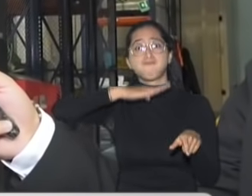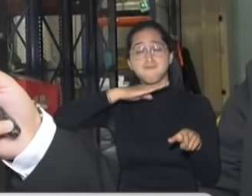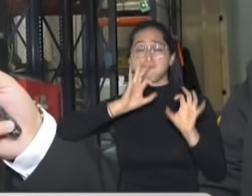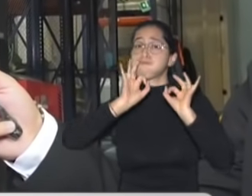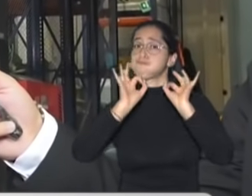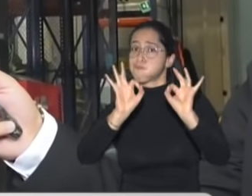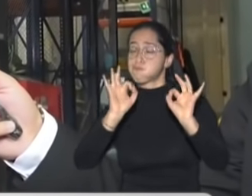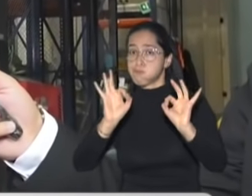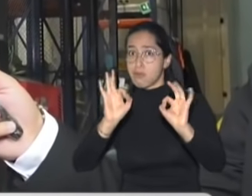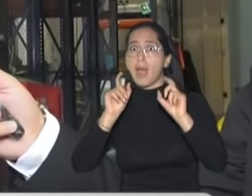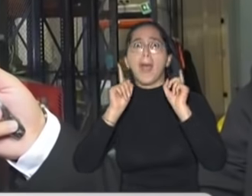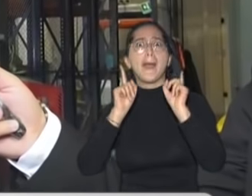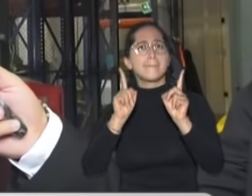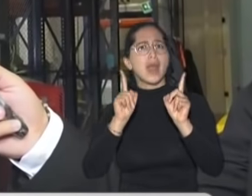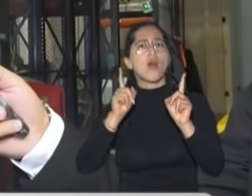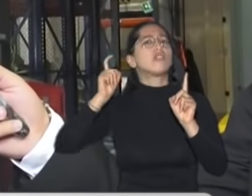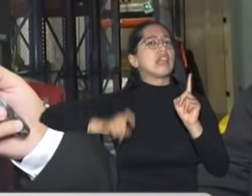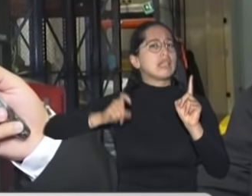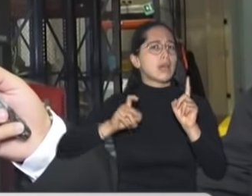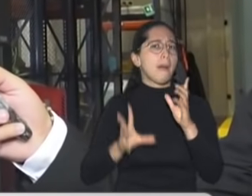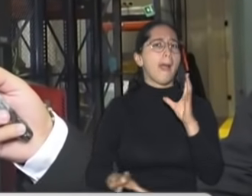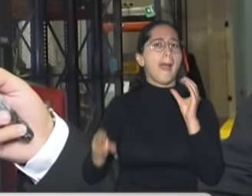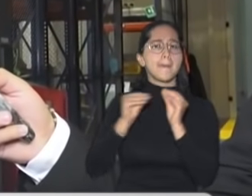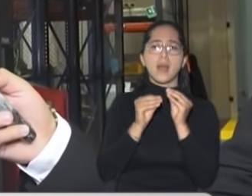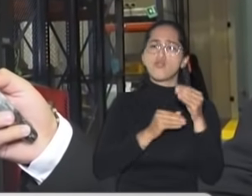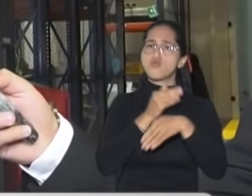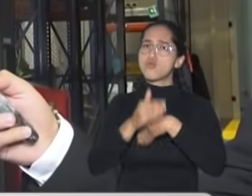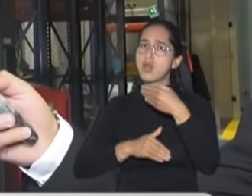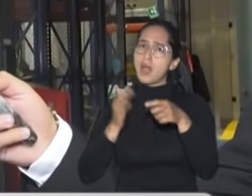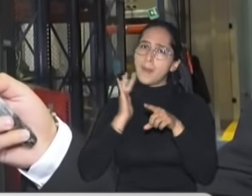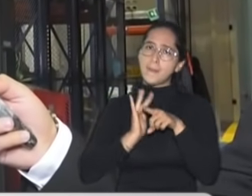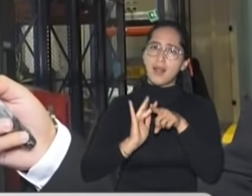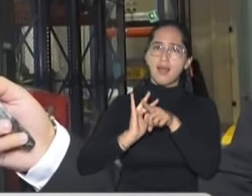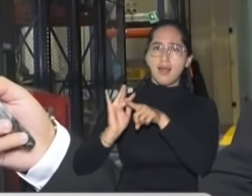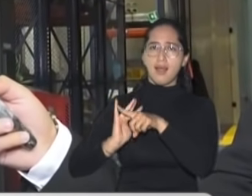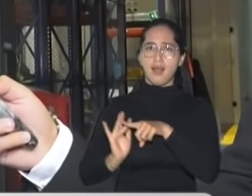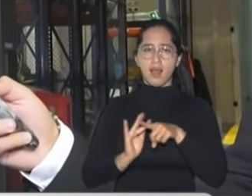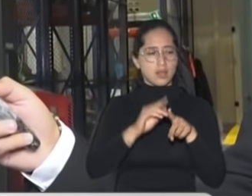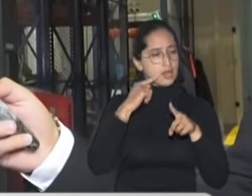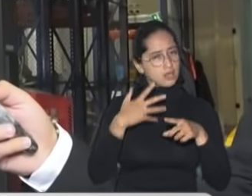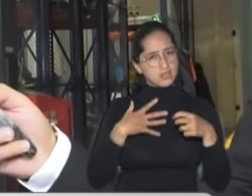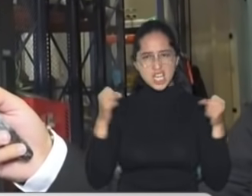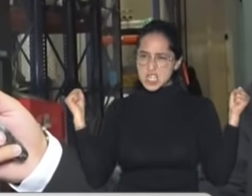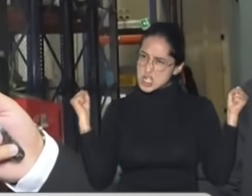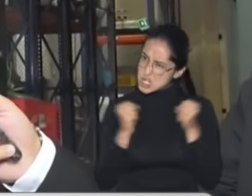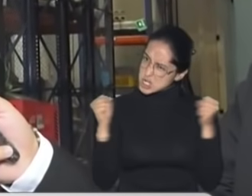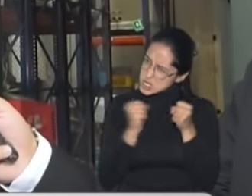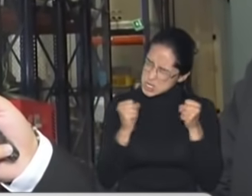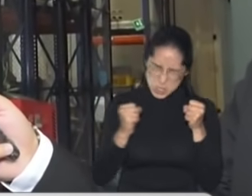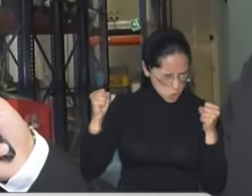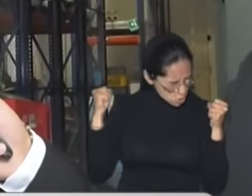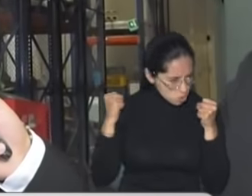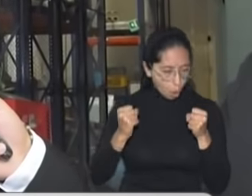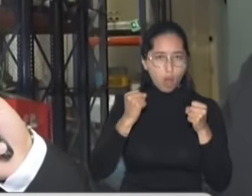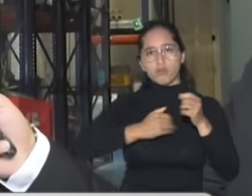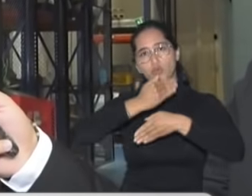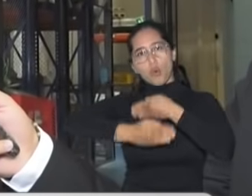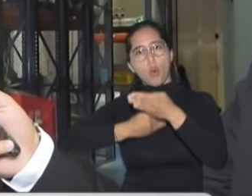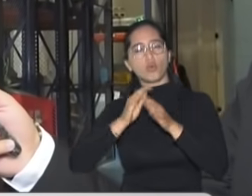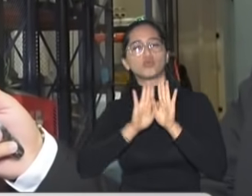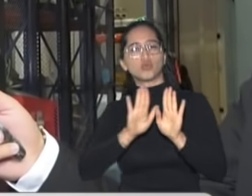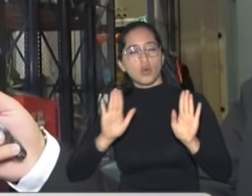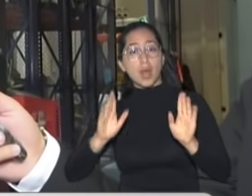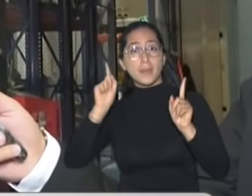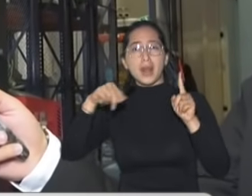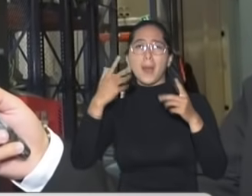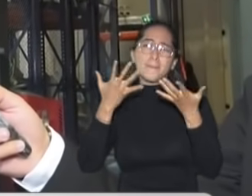necesitábamos paralelamente adecuar una cadena de red de frío de ultracongelación. Ya estamos recibiendo los primeros ultracongeladores, que en